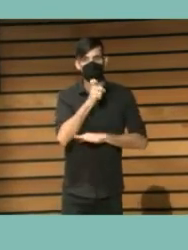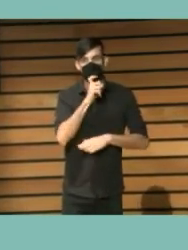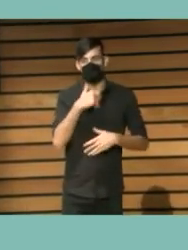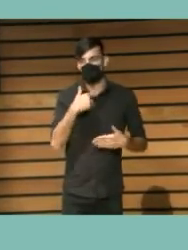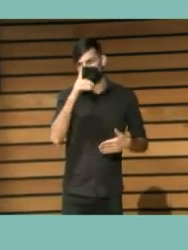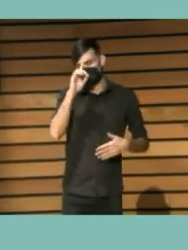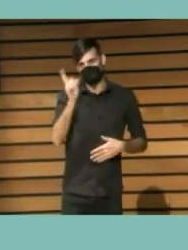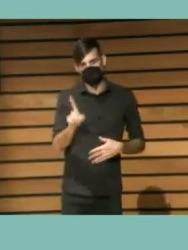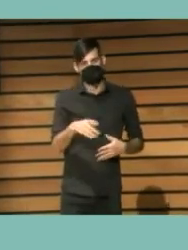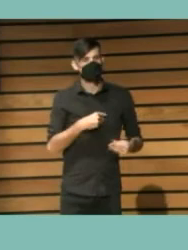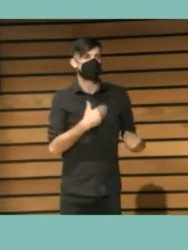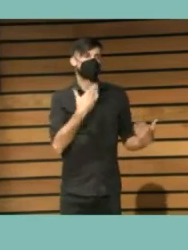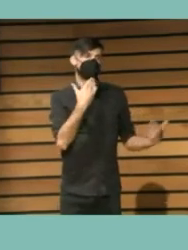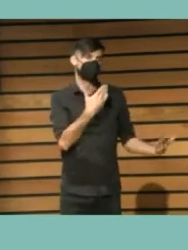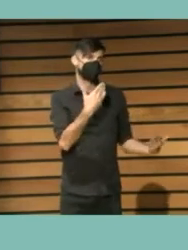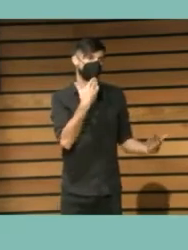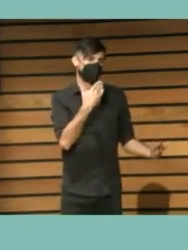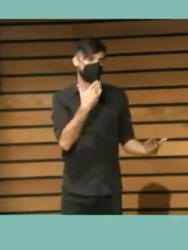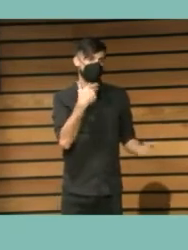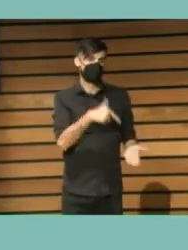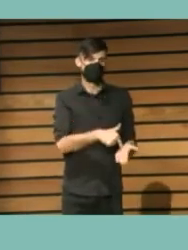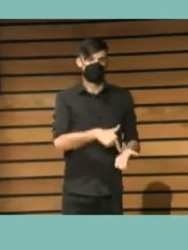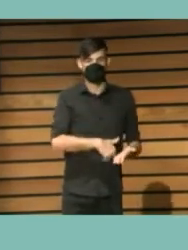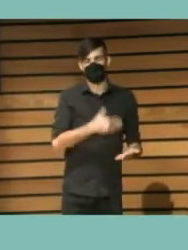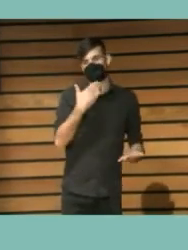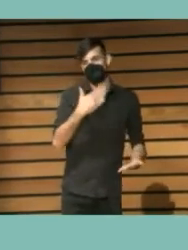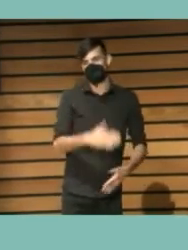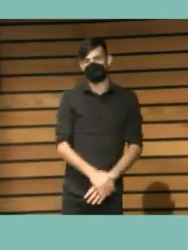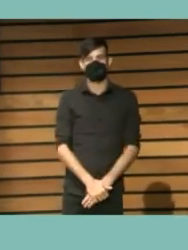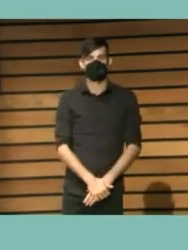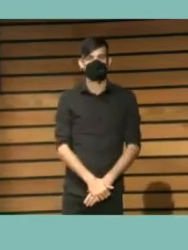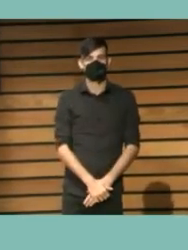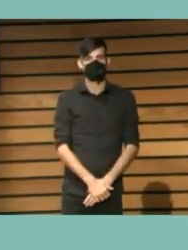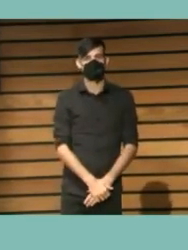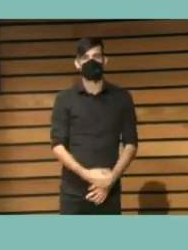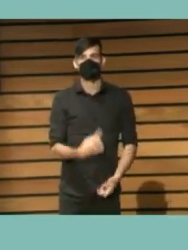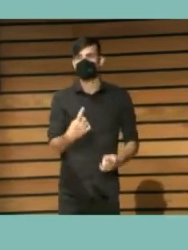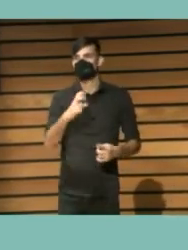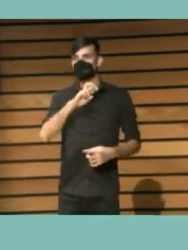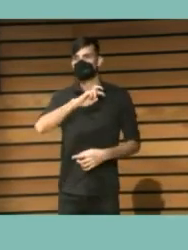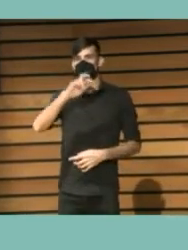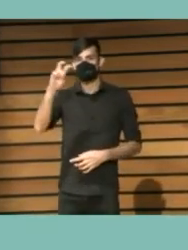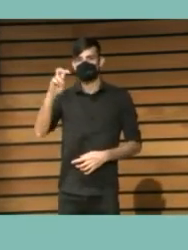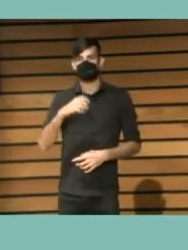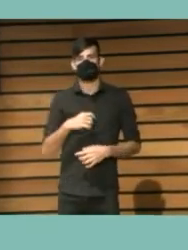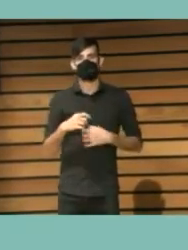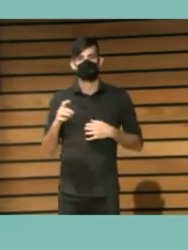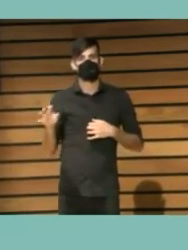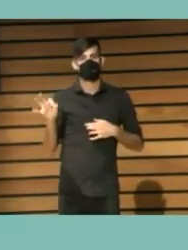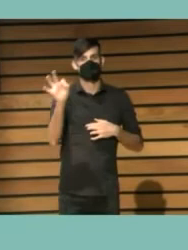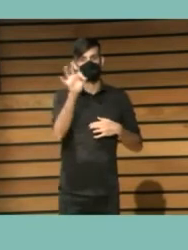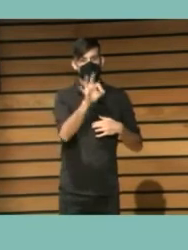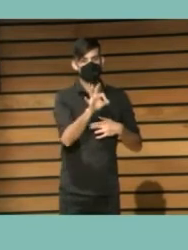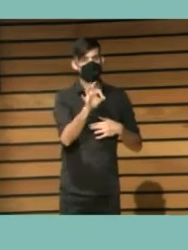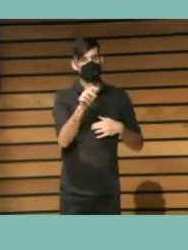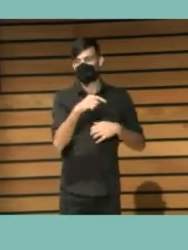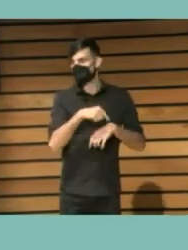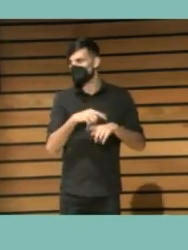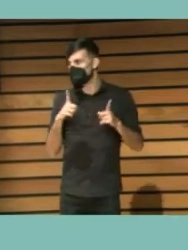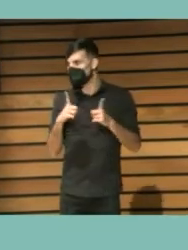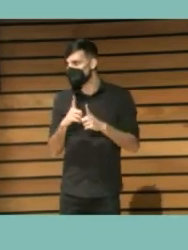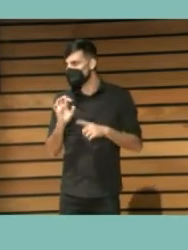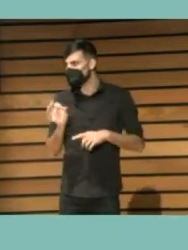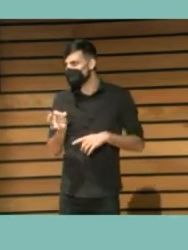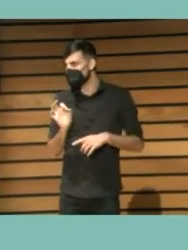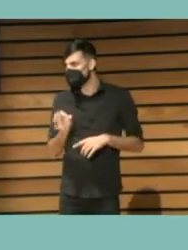Muchas gracias, muy, muy pertinente tu exposición. ¿Alguna otra pregunta por ahí? Tenemos aún un tiempo, ¿verdad?